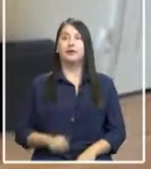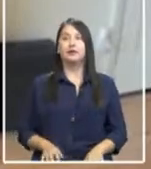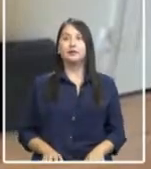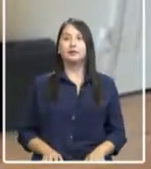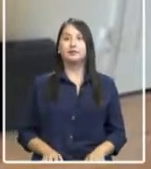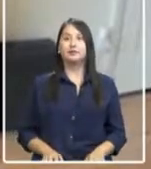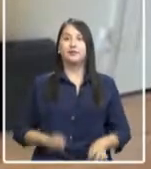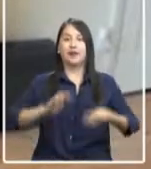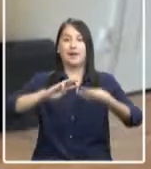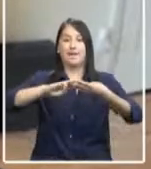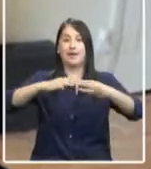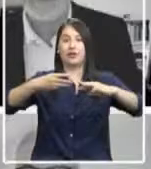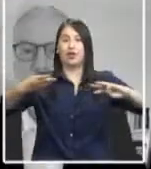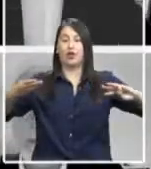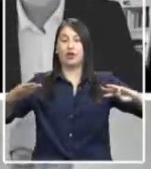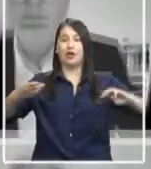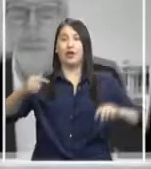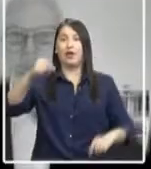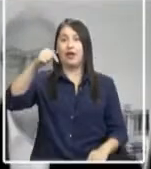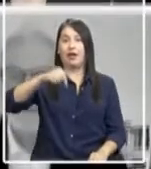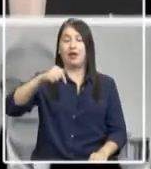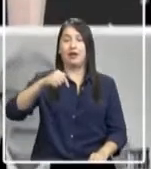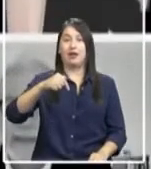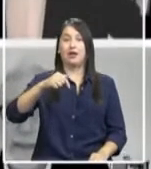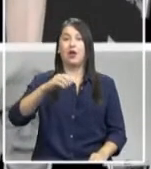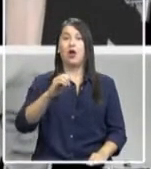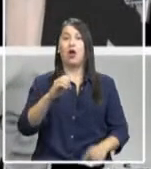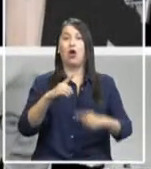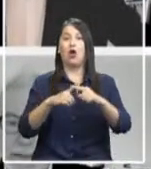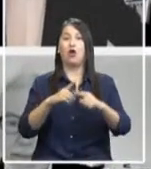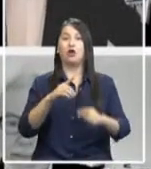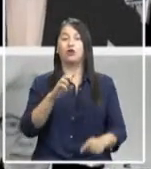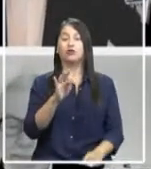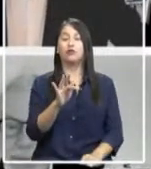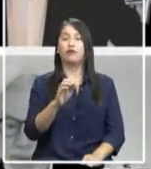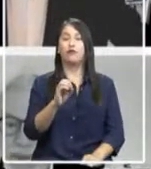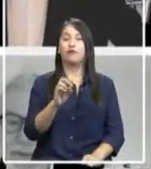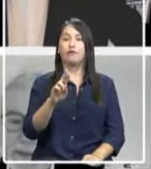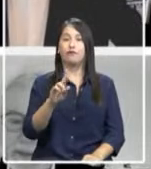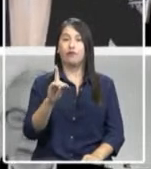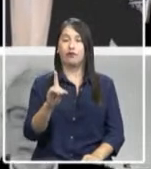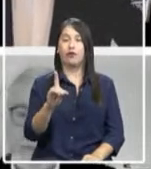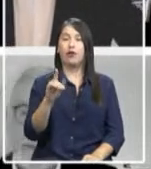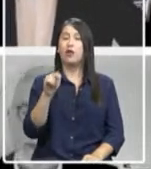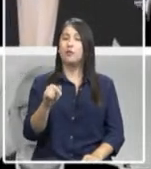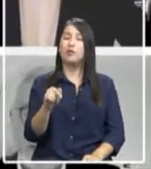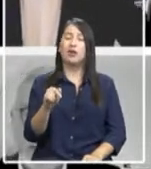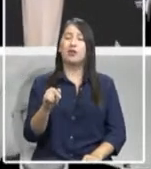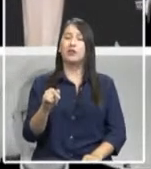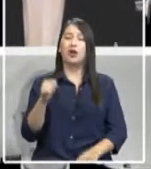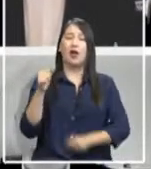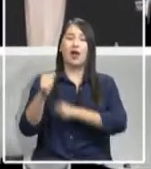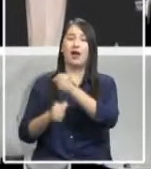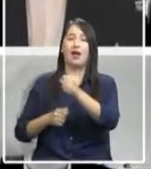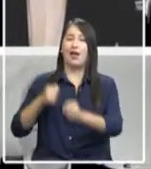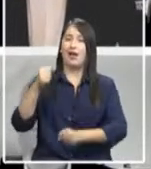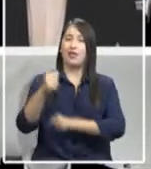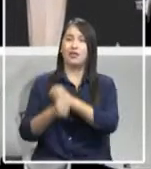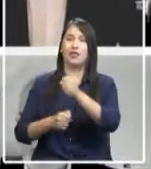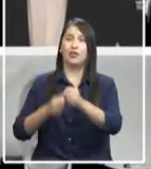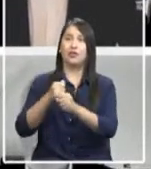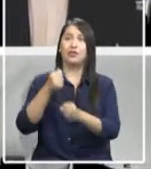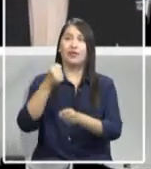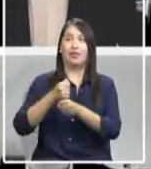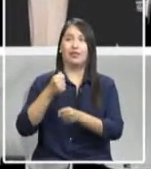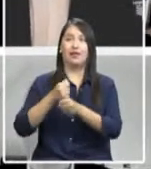La metodología que hemos desarrollado aquí en Oxford está basada en muchos años de trabajo que están